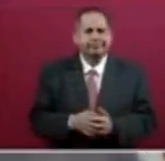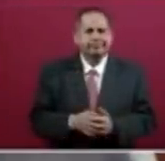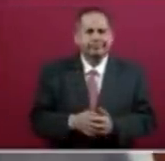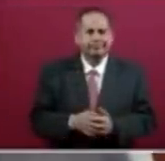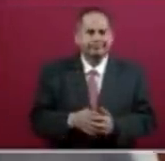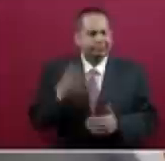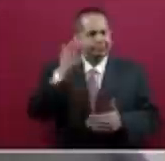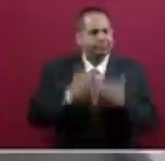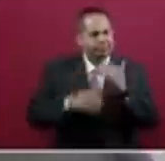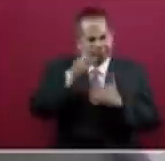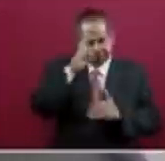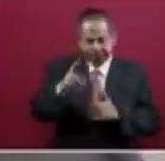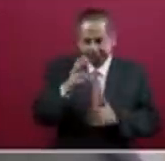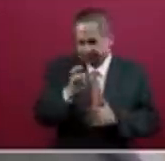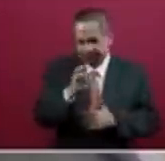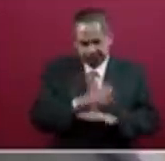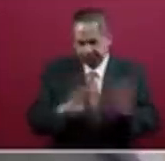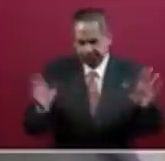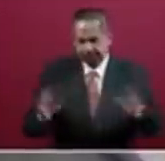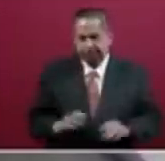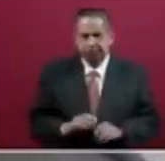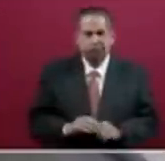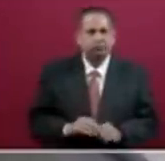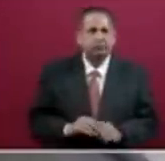una falta de respeto.